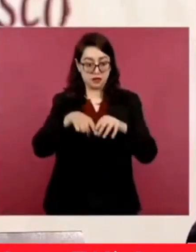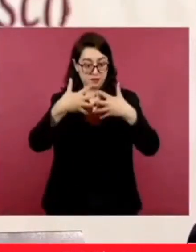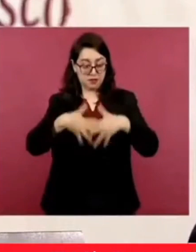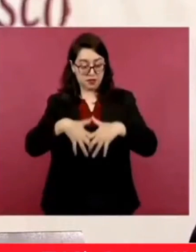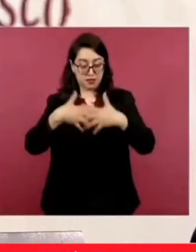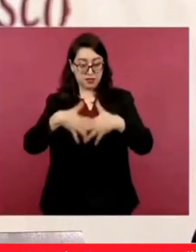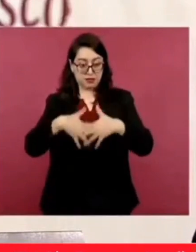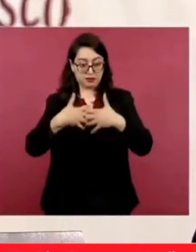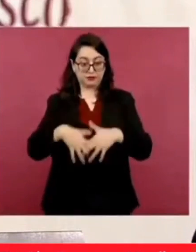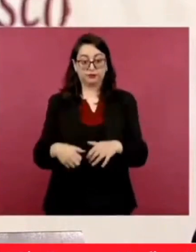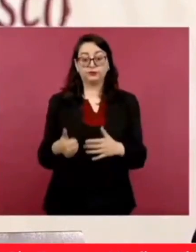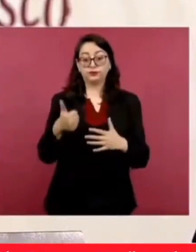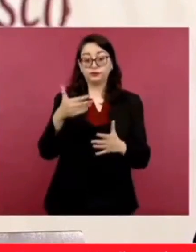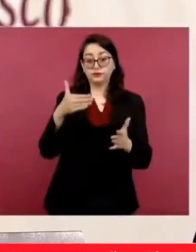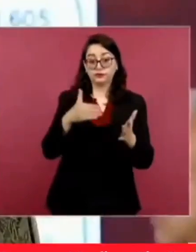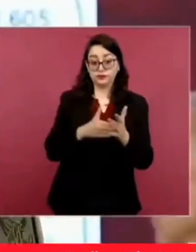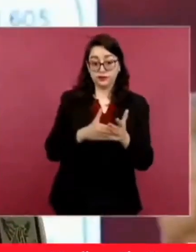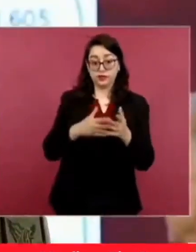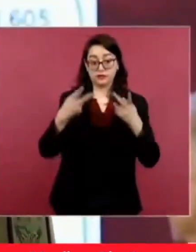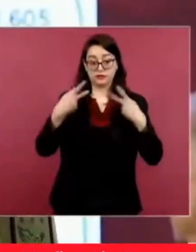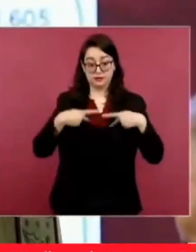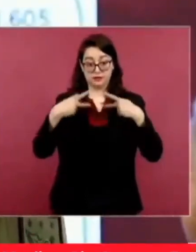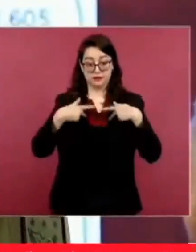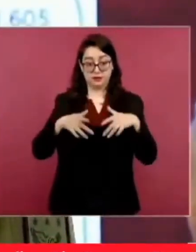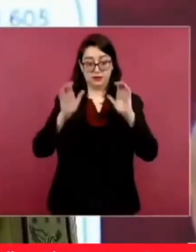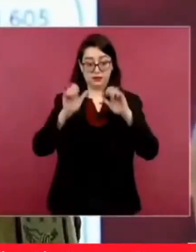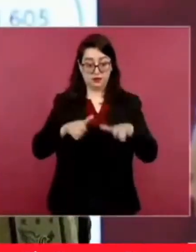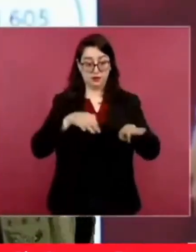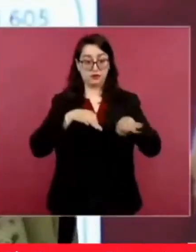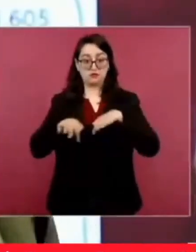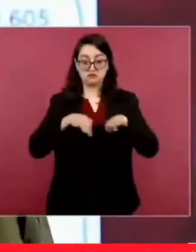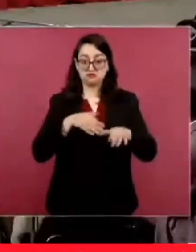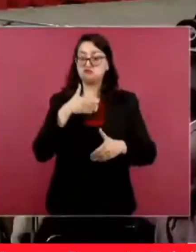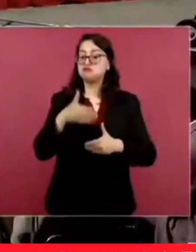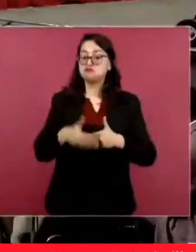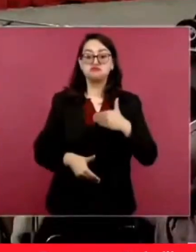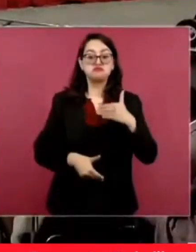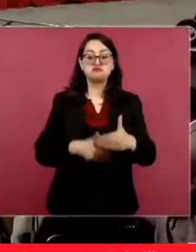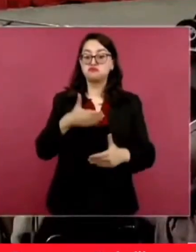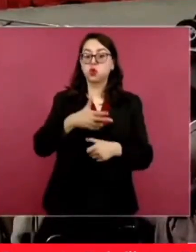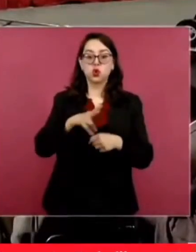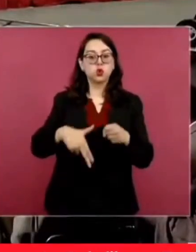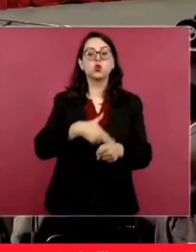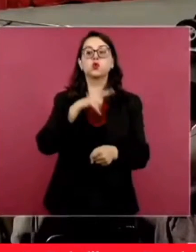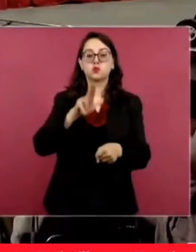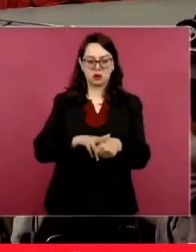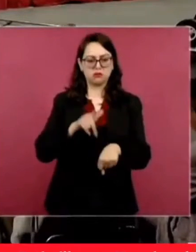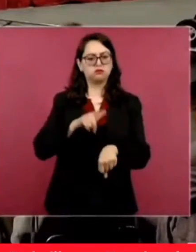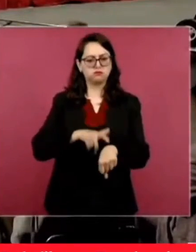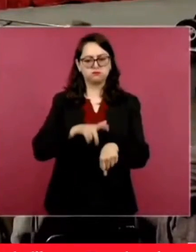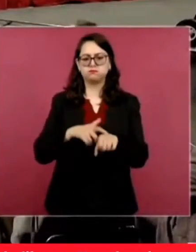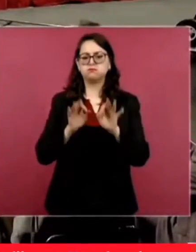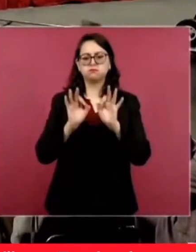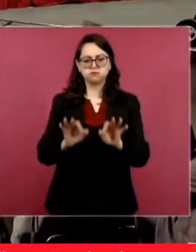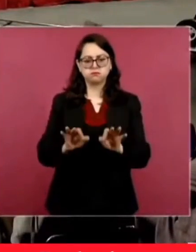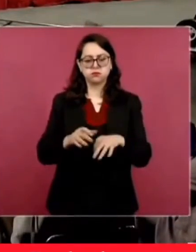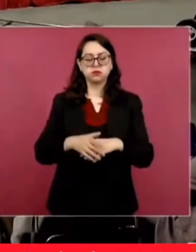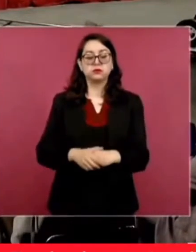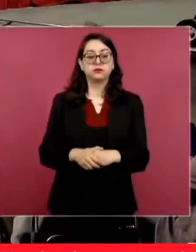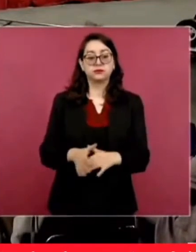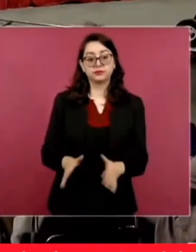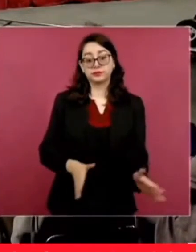y 6,375 trabajadores. Avanzamos sin contratiempos. Por lo que se refiere al tramo